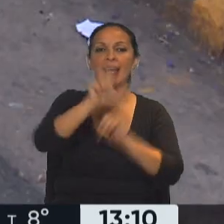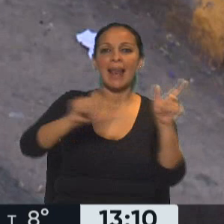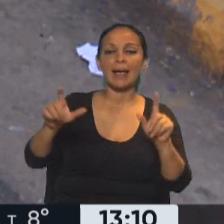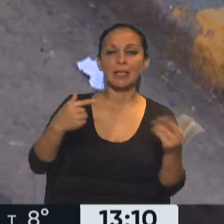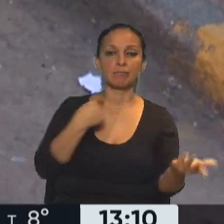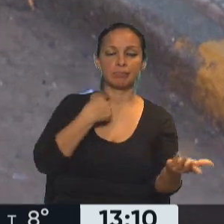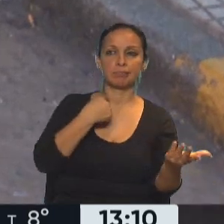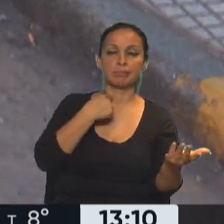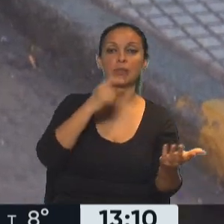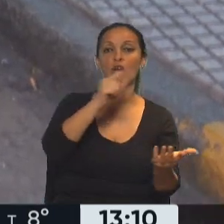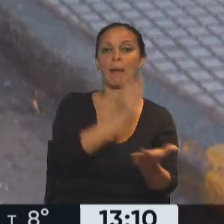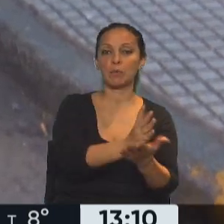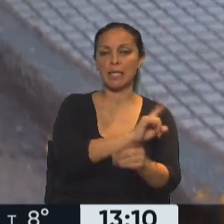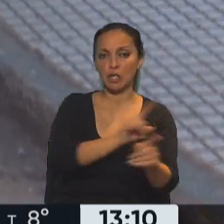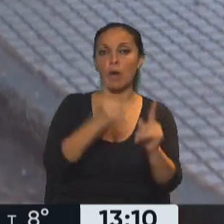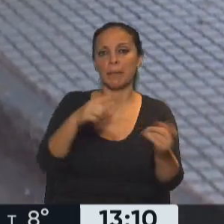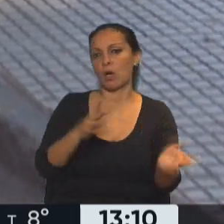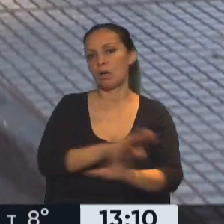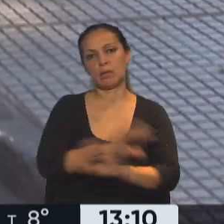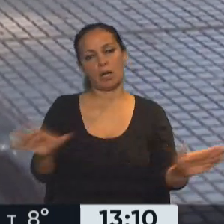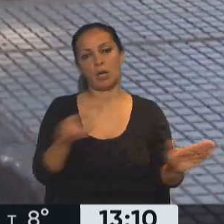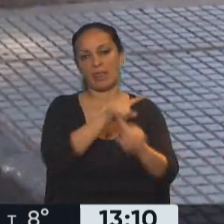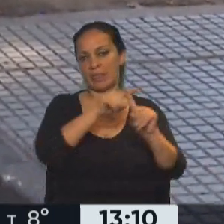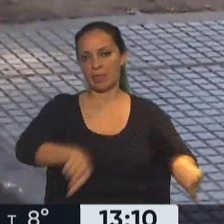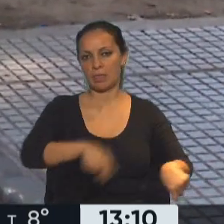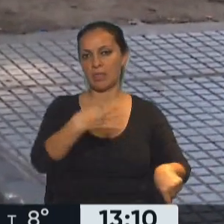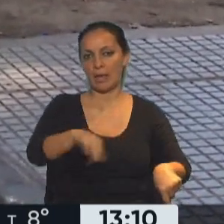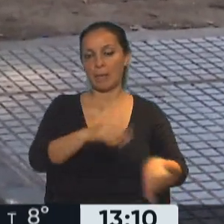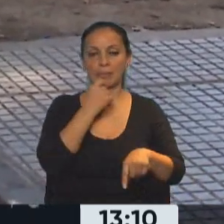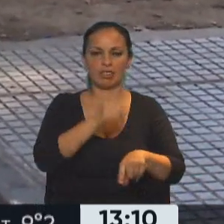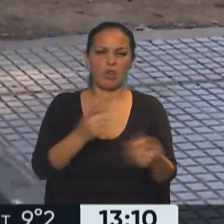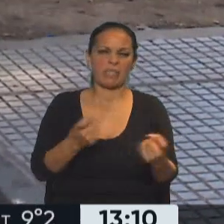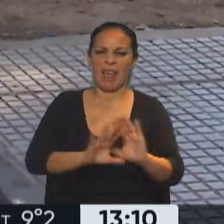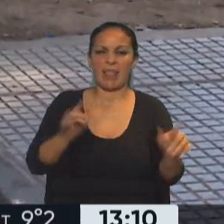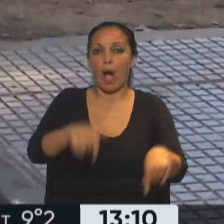multas, pero queremos derogar todo esto porque nos parece absolutamente innecesario e inoportuno en este momento.